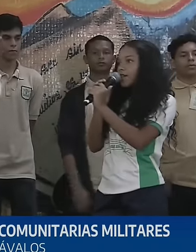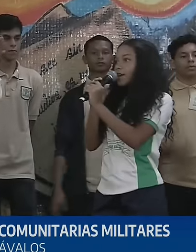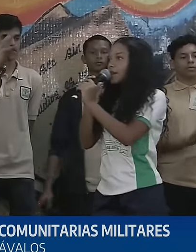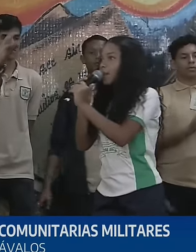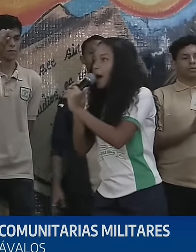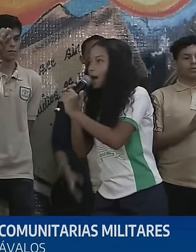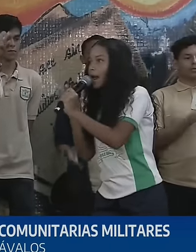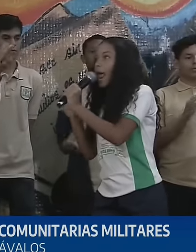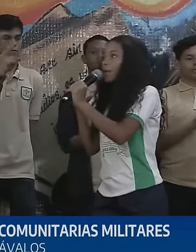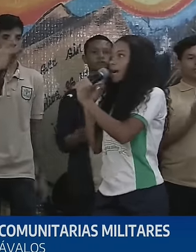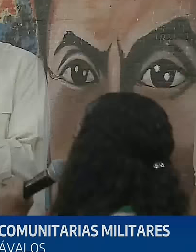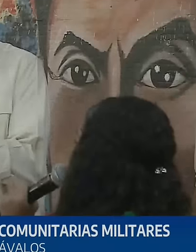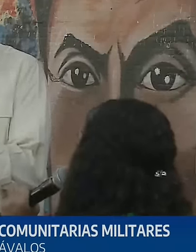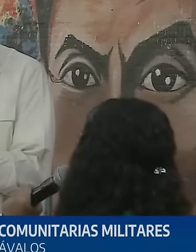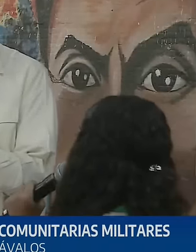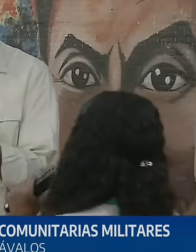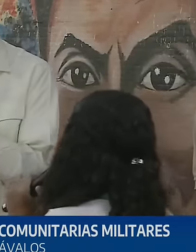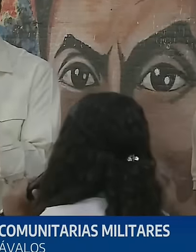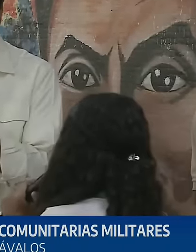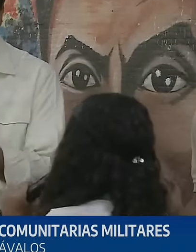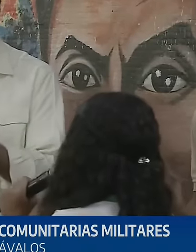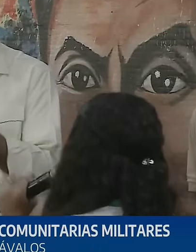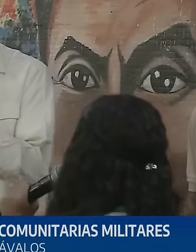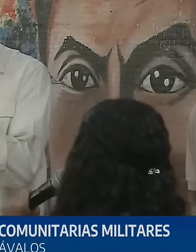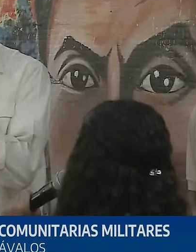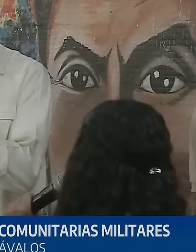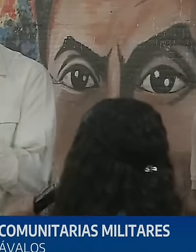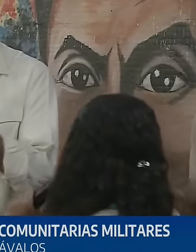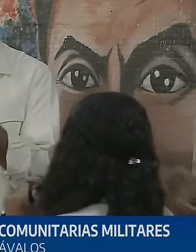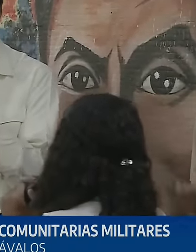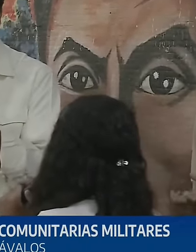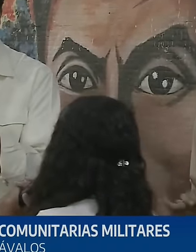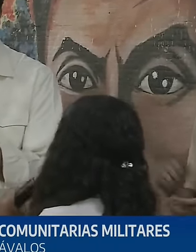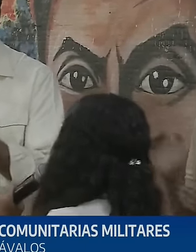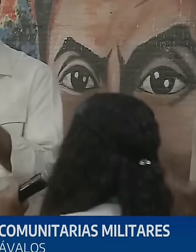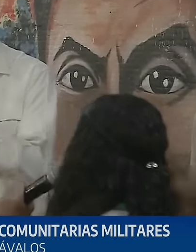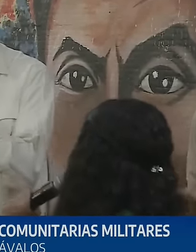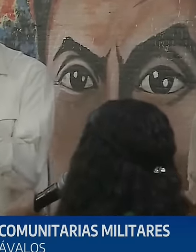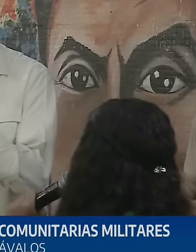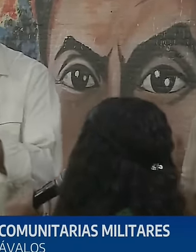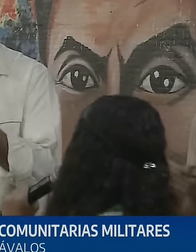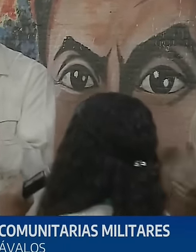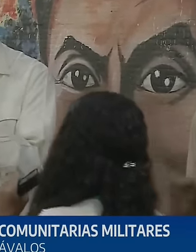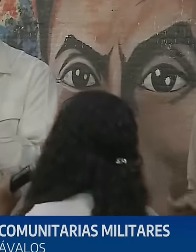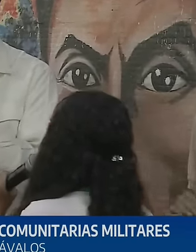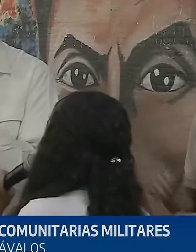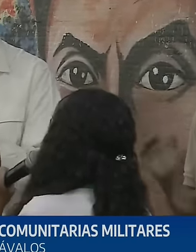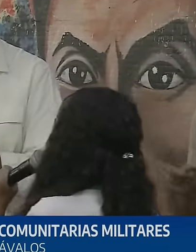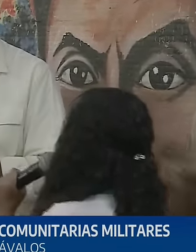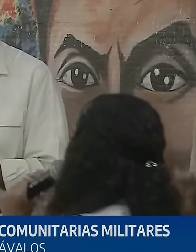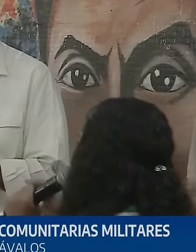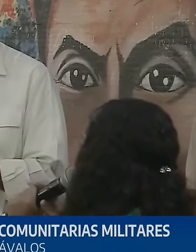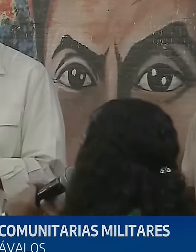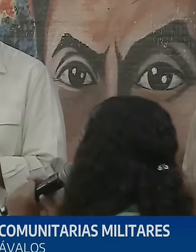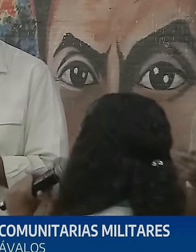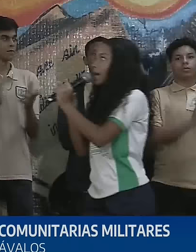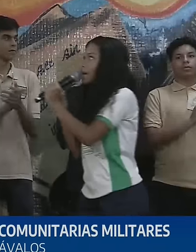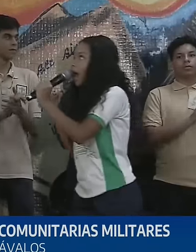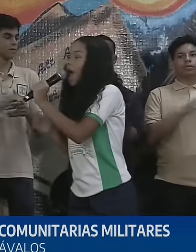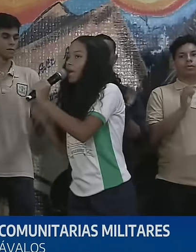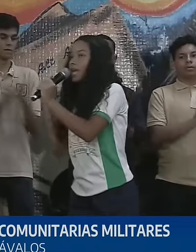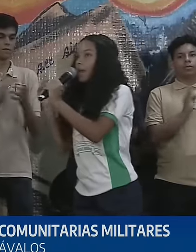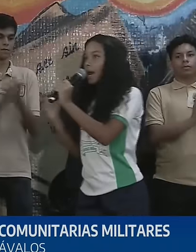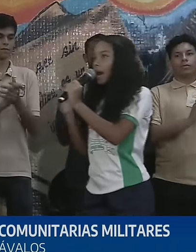a mí me pueden llamar el carín de los lamentos yo soy la que hace llorar los corazones por dentro Yo soy como la